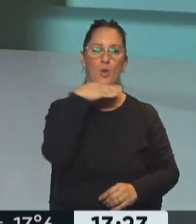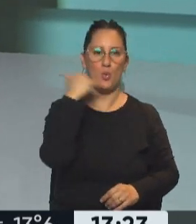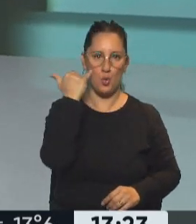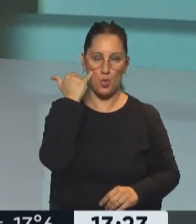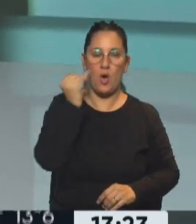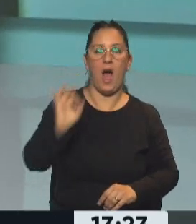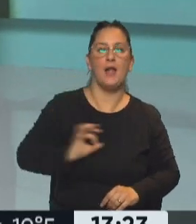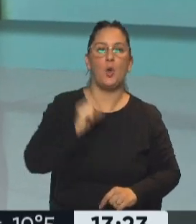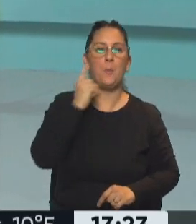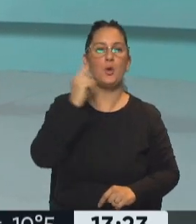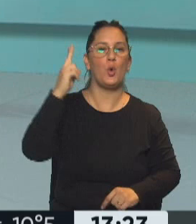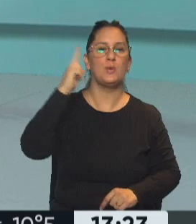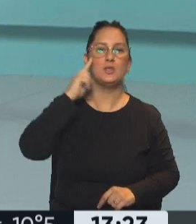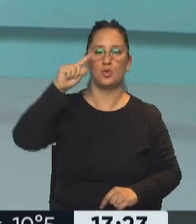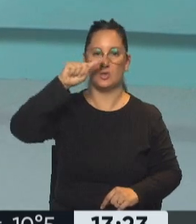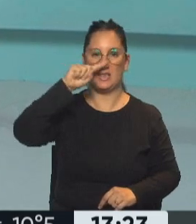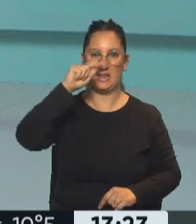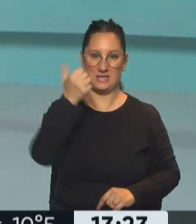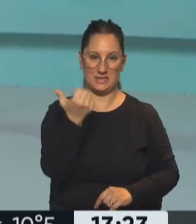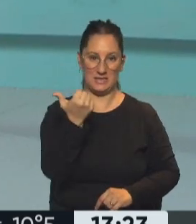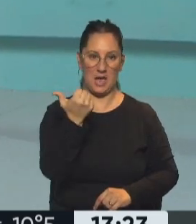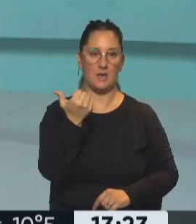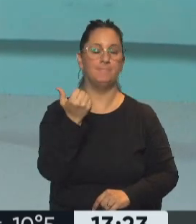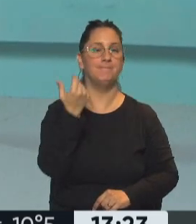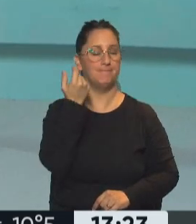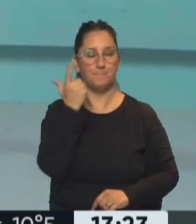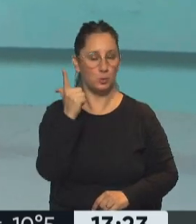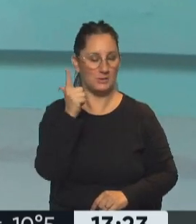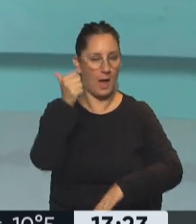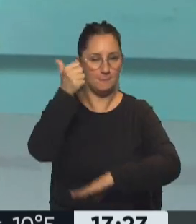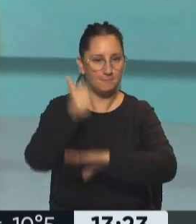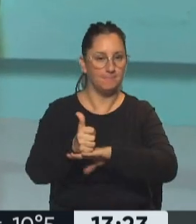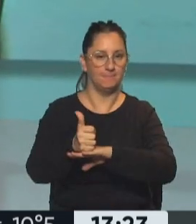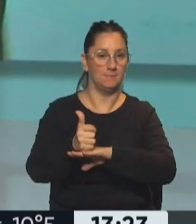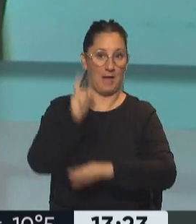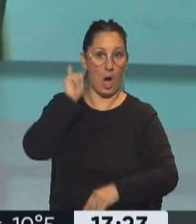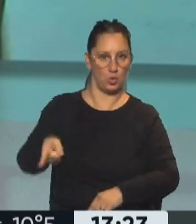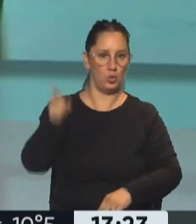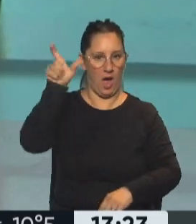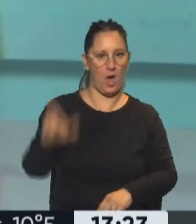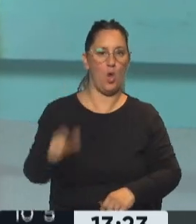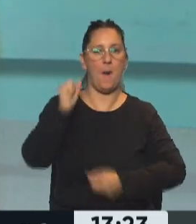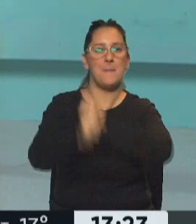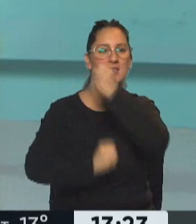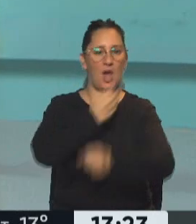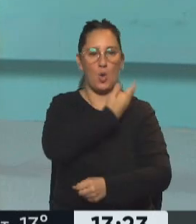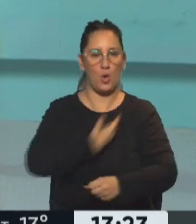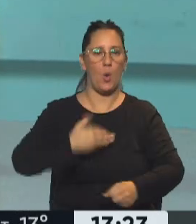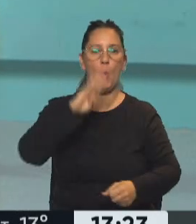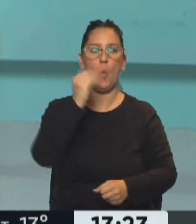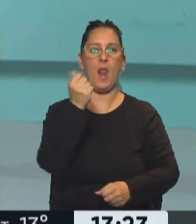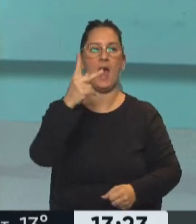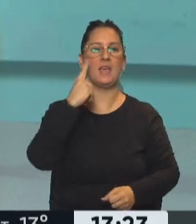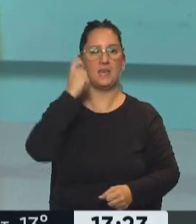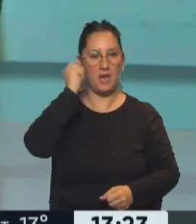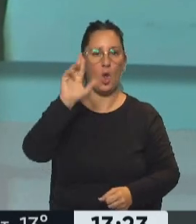en el año 1976, con una ausencia notable, la de uno de los acusados, el empresario Carlos Blaquier,